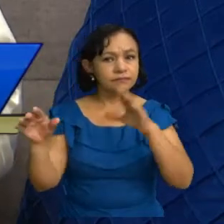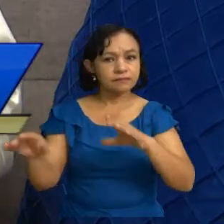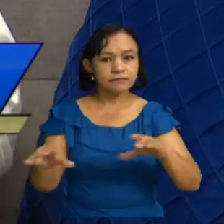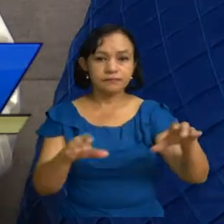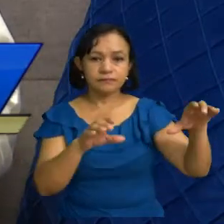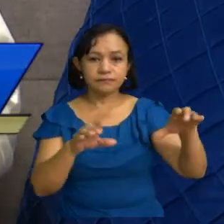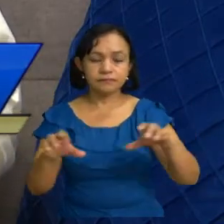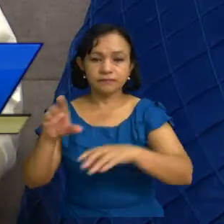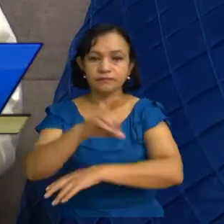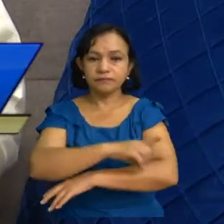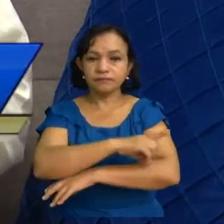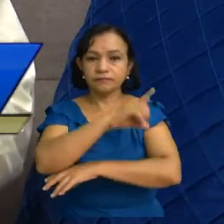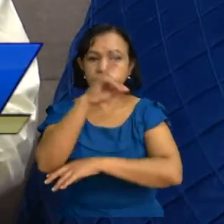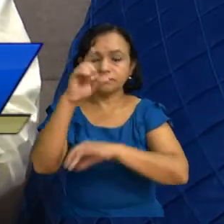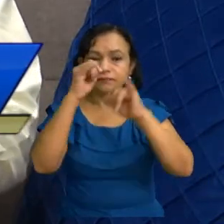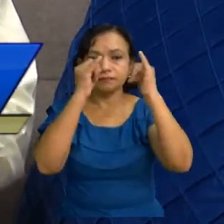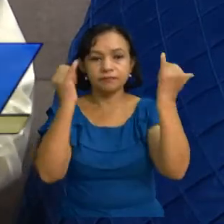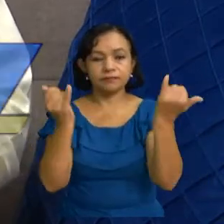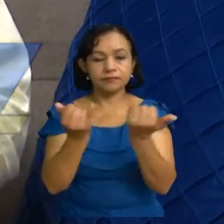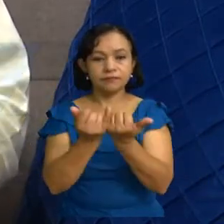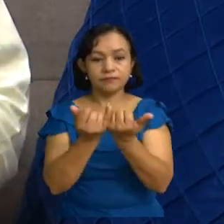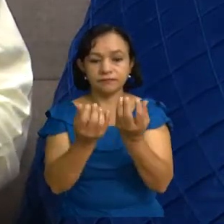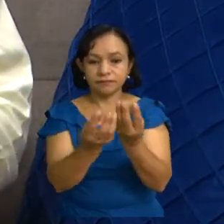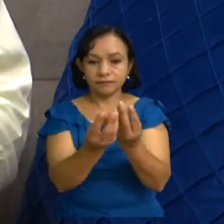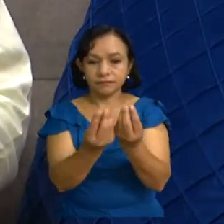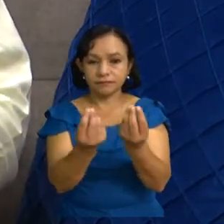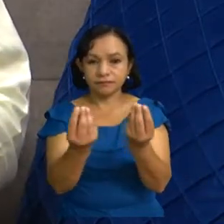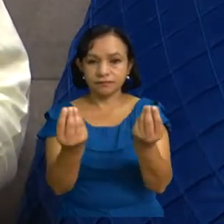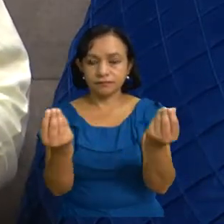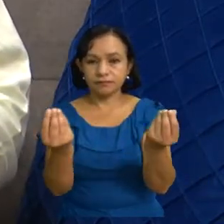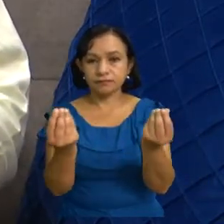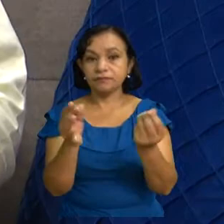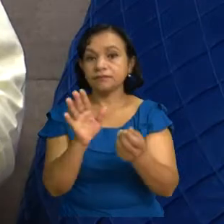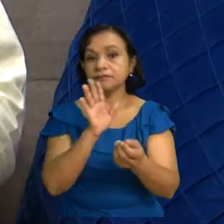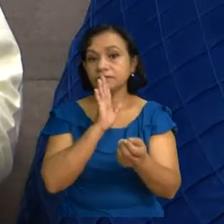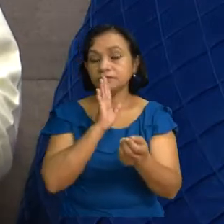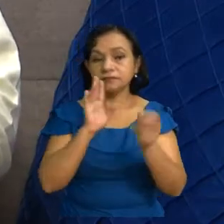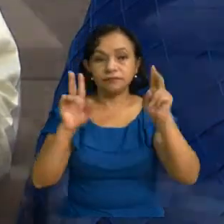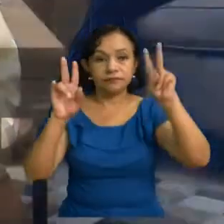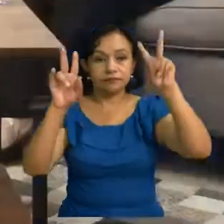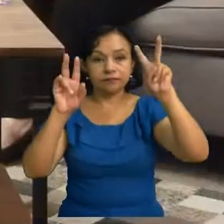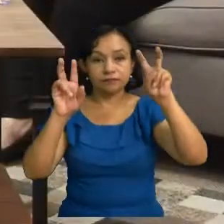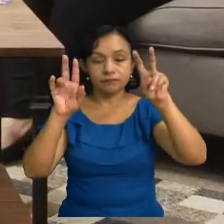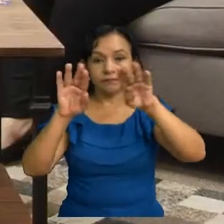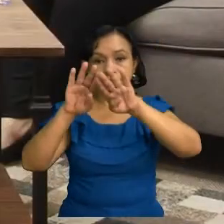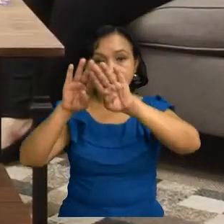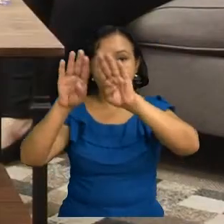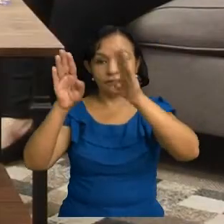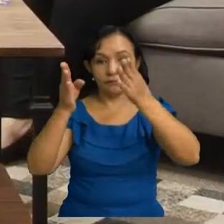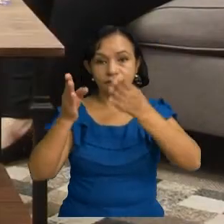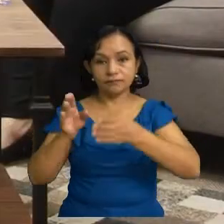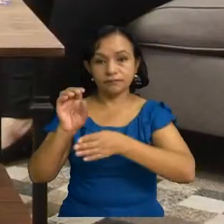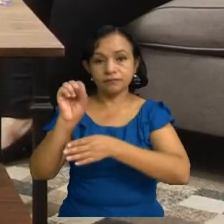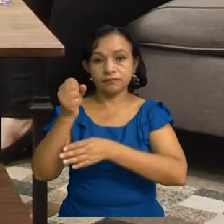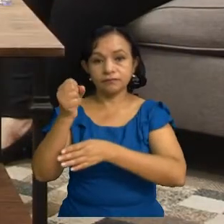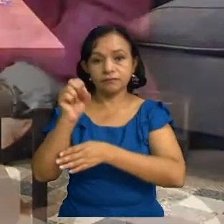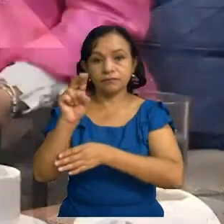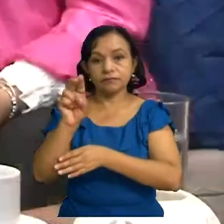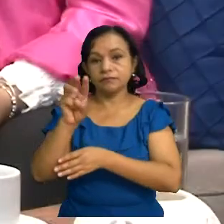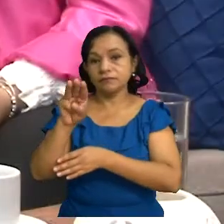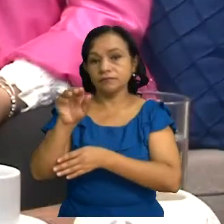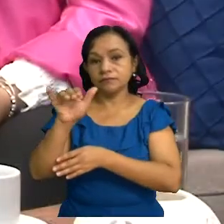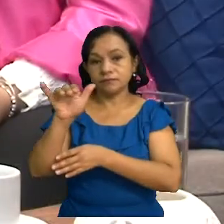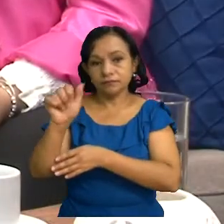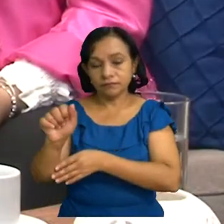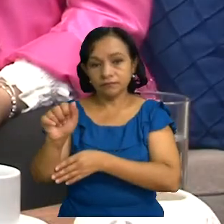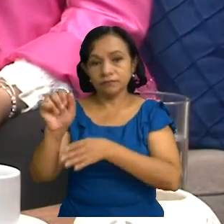marco del día internacional de la madre tierra para hablar de este tema pues se encuentran con nosotros la compañera sumarial castillo ministra del marm y junto a